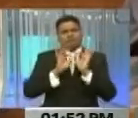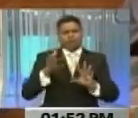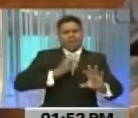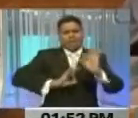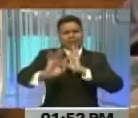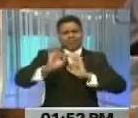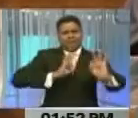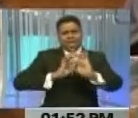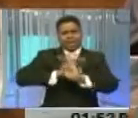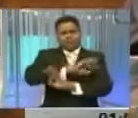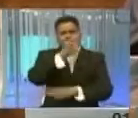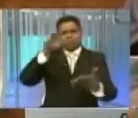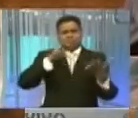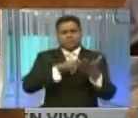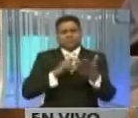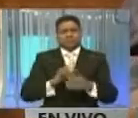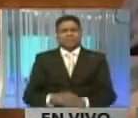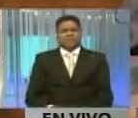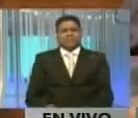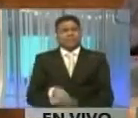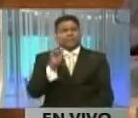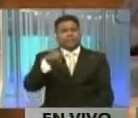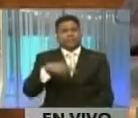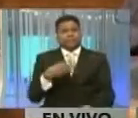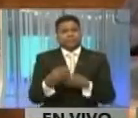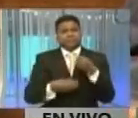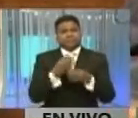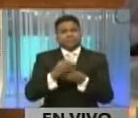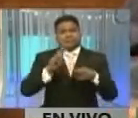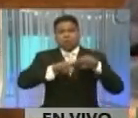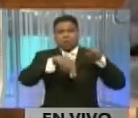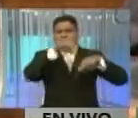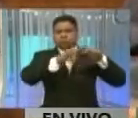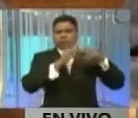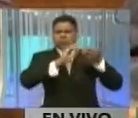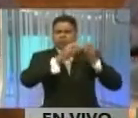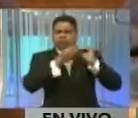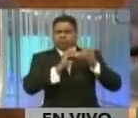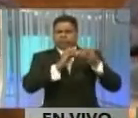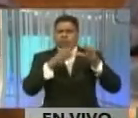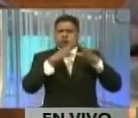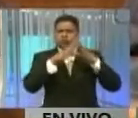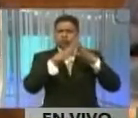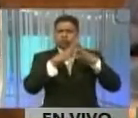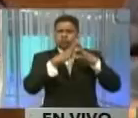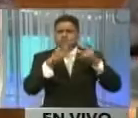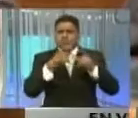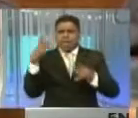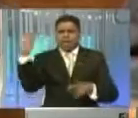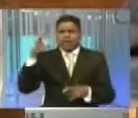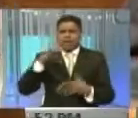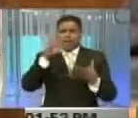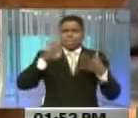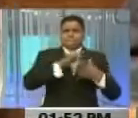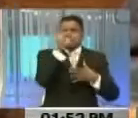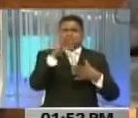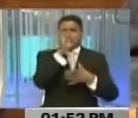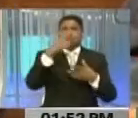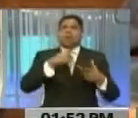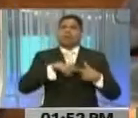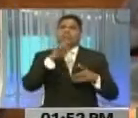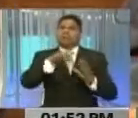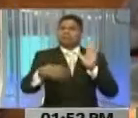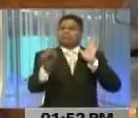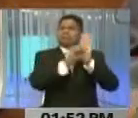nacional, sino que lo hizo reconstruyendo la ciudad. Reconstruyendo la ciudad desde el punto de vista espiritual y simbólico.